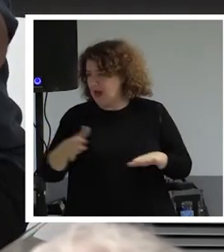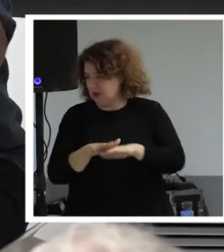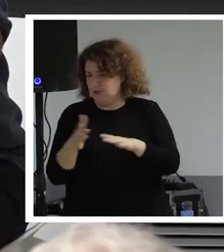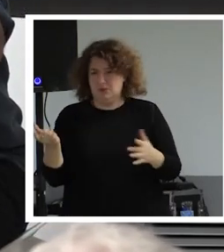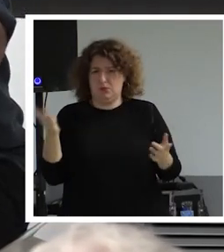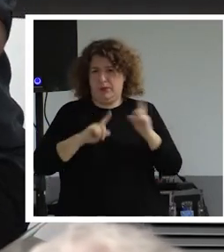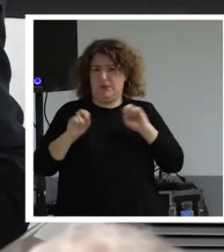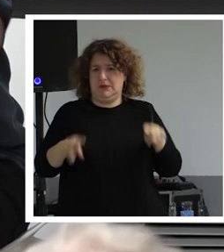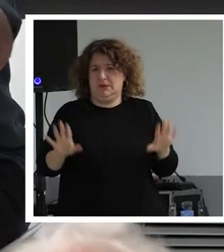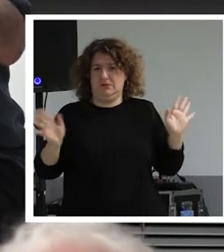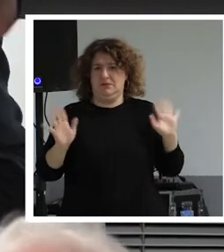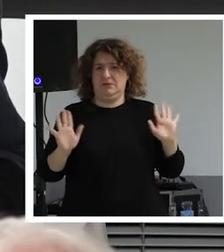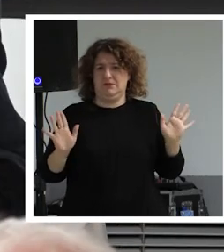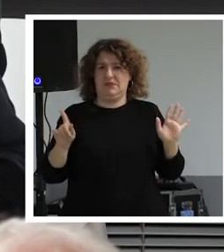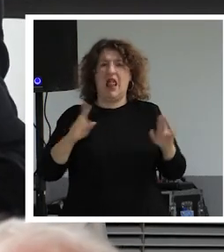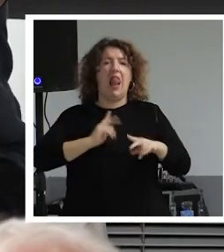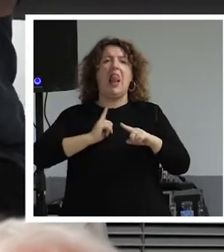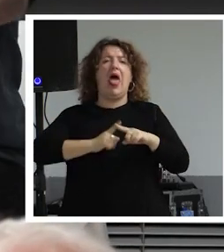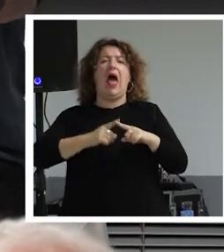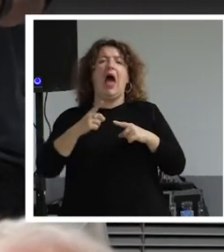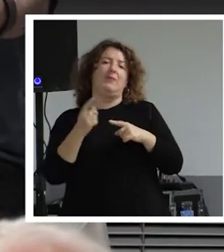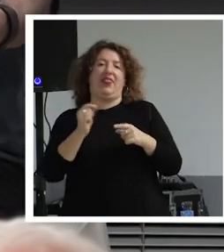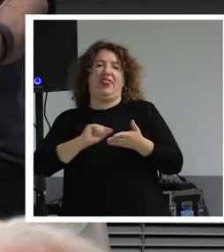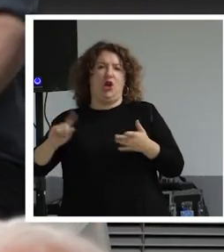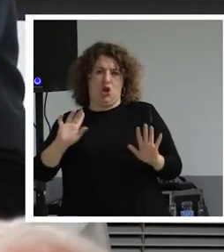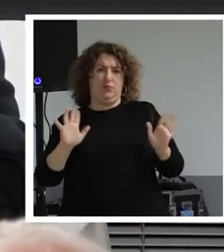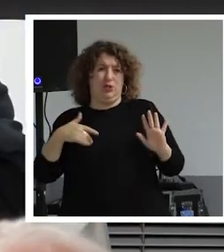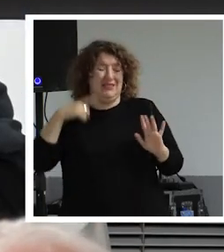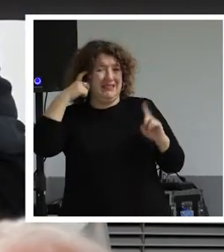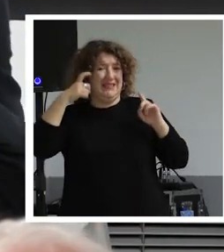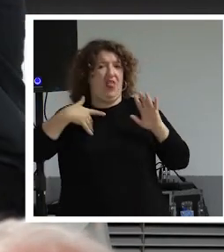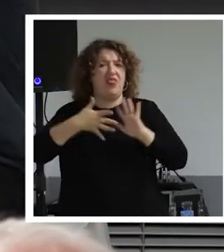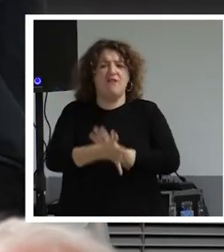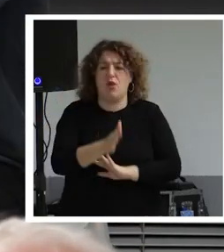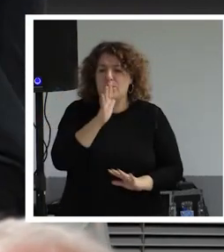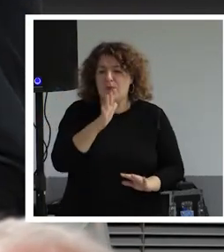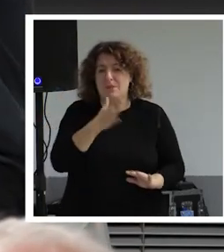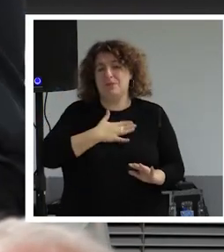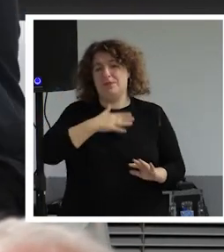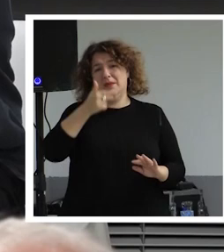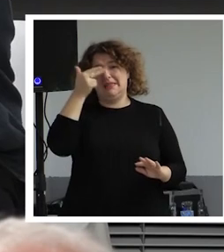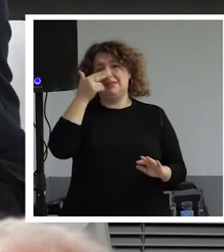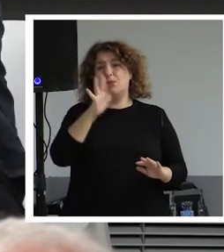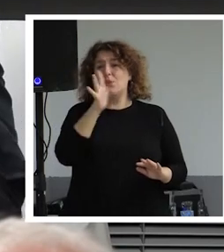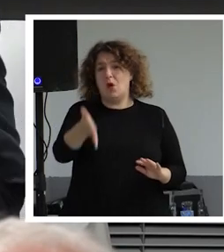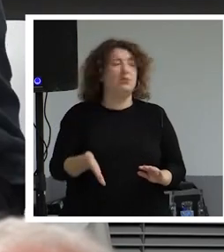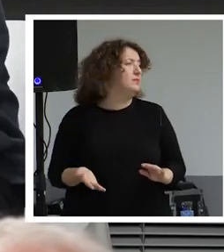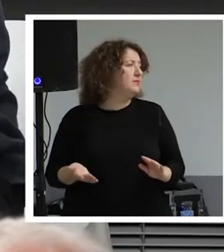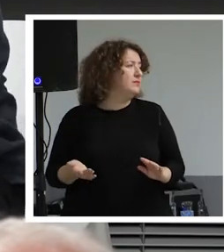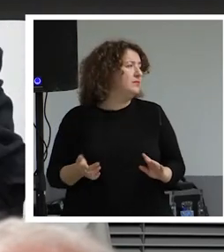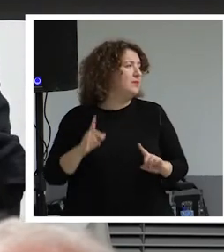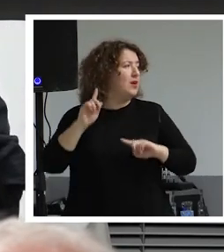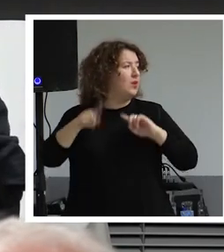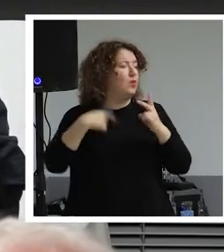definición de las palabras el uso que le damos para ponernos de acuerdo con el resto si ustedes me dicen que a esto le llaman tortuga y me piden la tortuga y se las paso